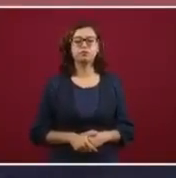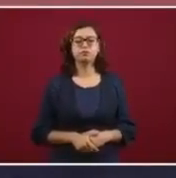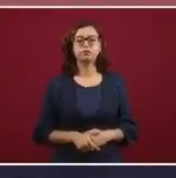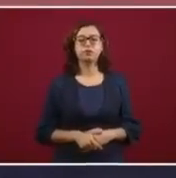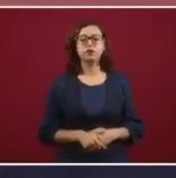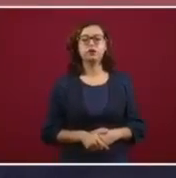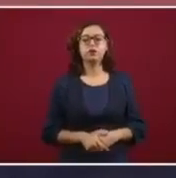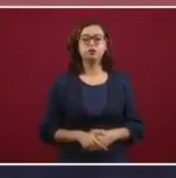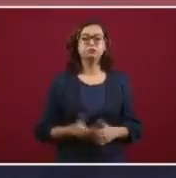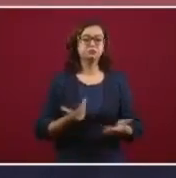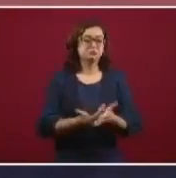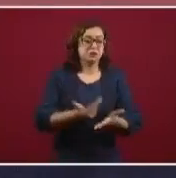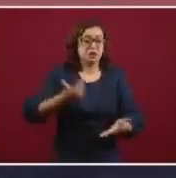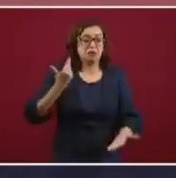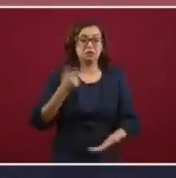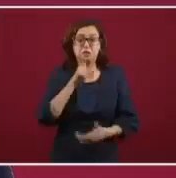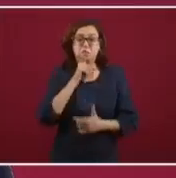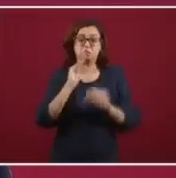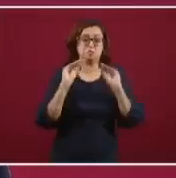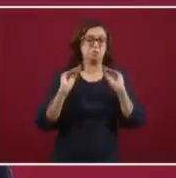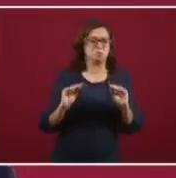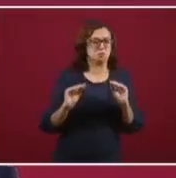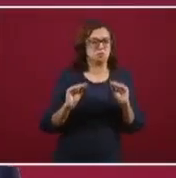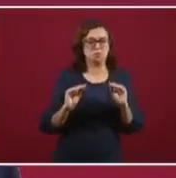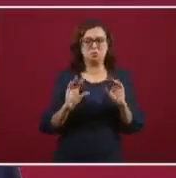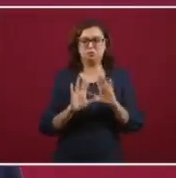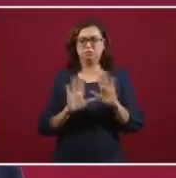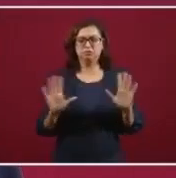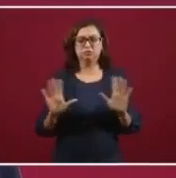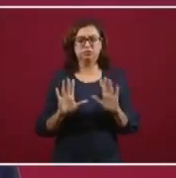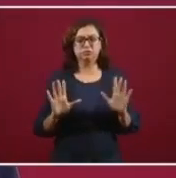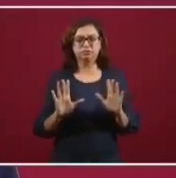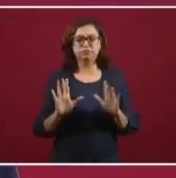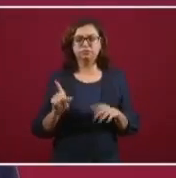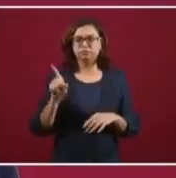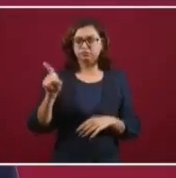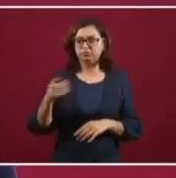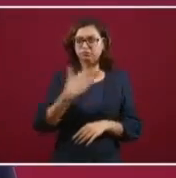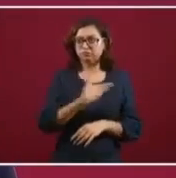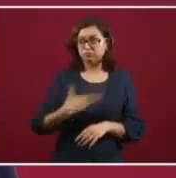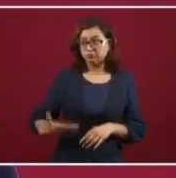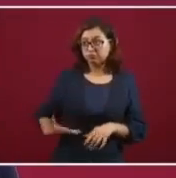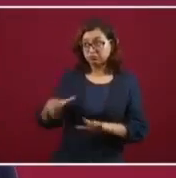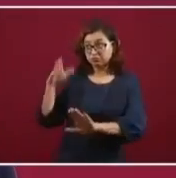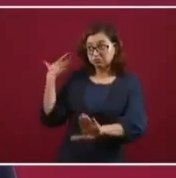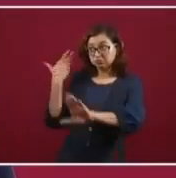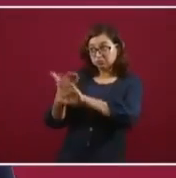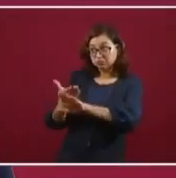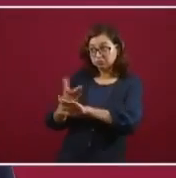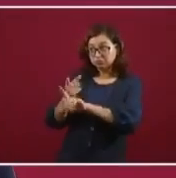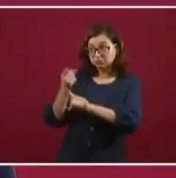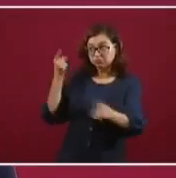en los dos sentidos, ¿eh? No se podía cuestionar al presidente